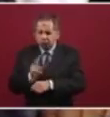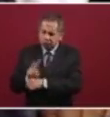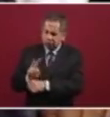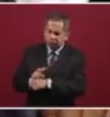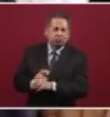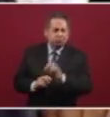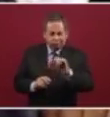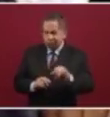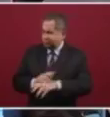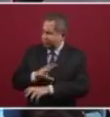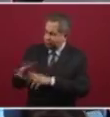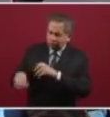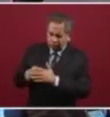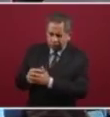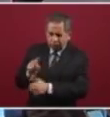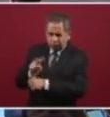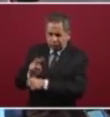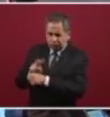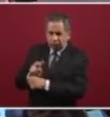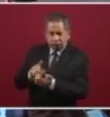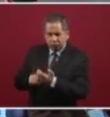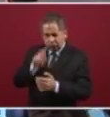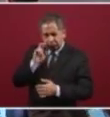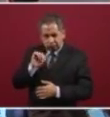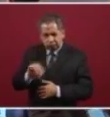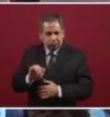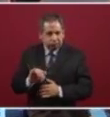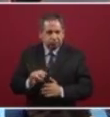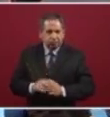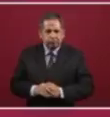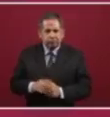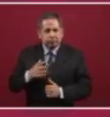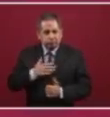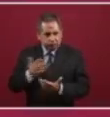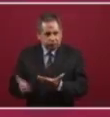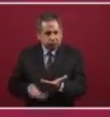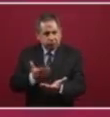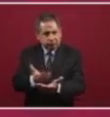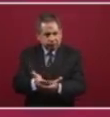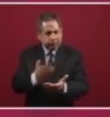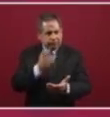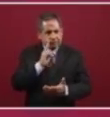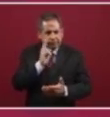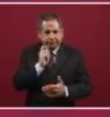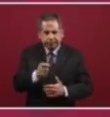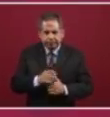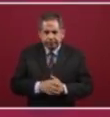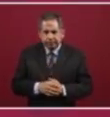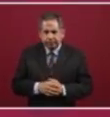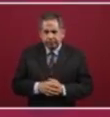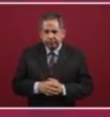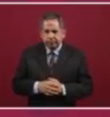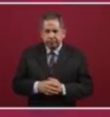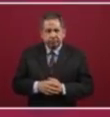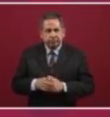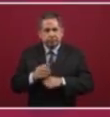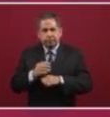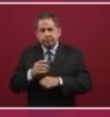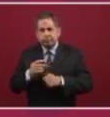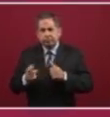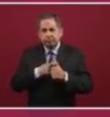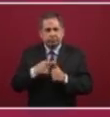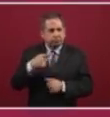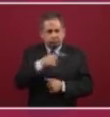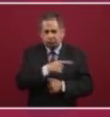Todo se está viendo. Yo les propondría que nos informaran los